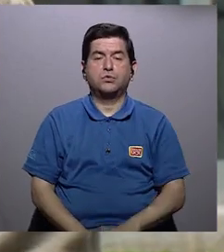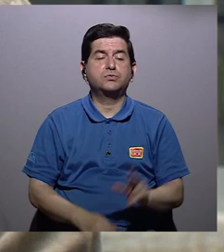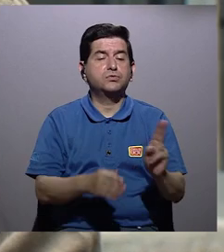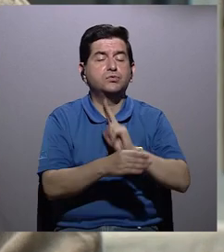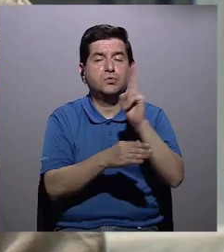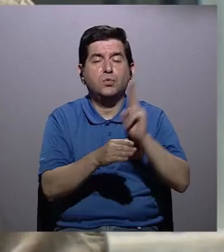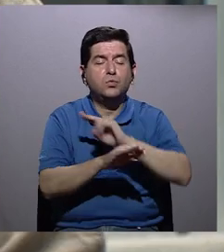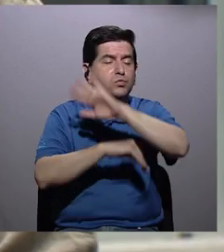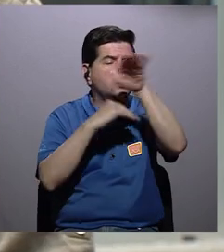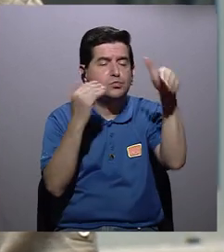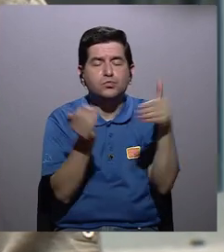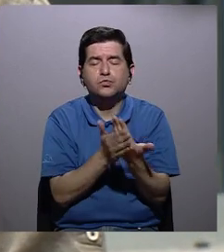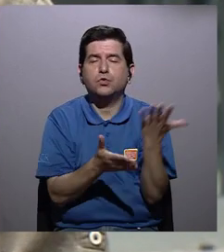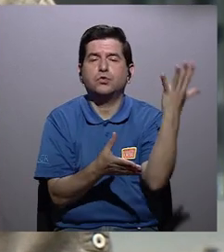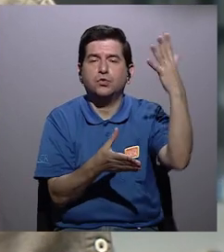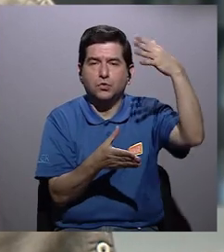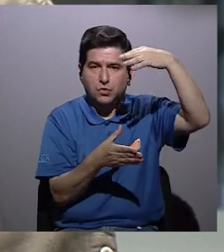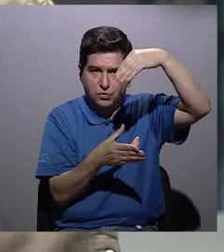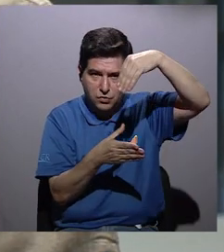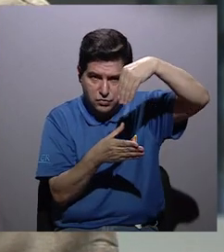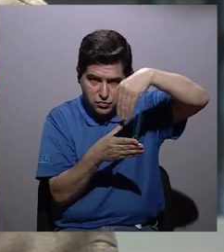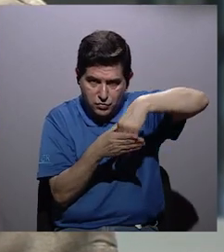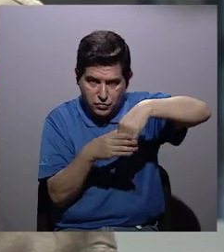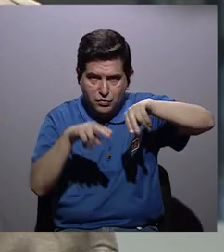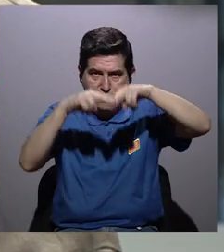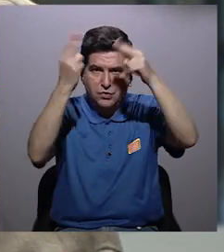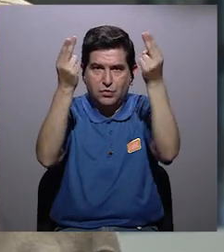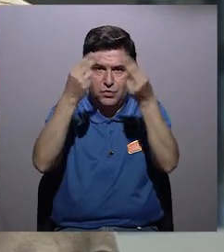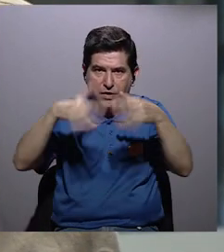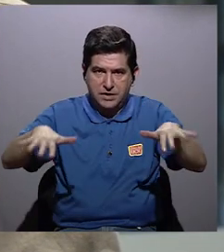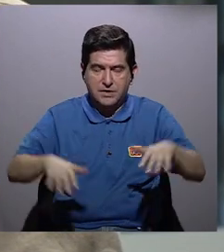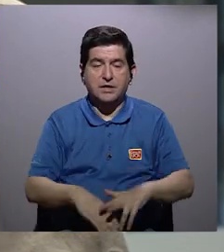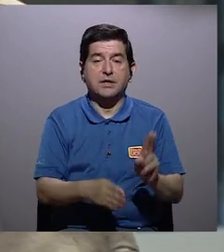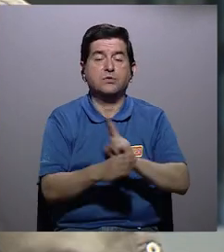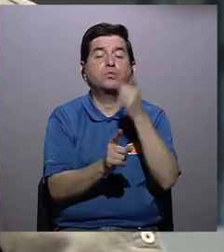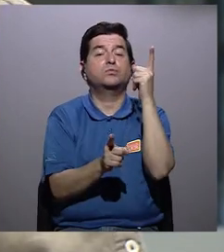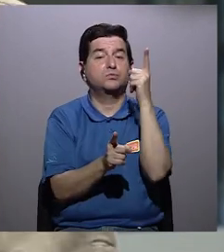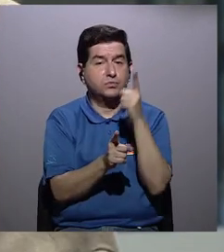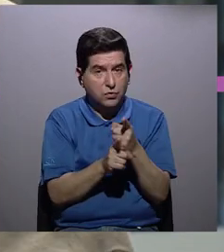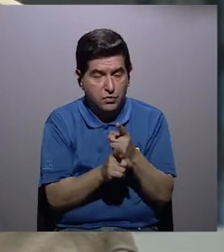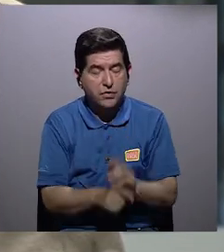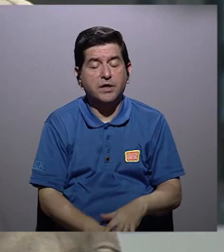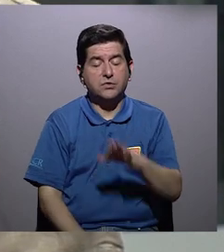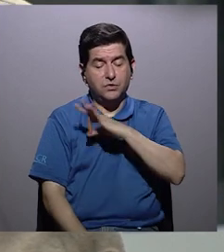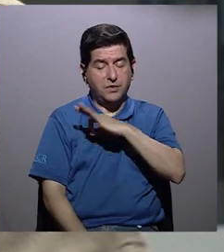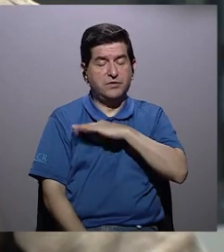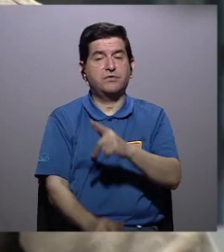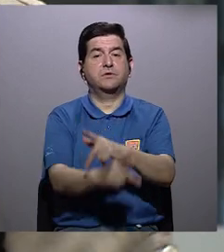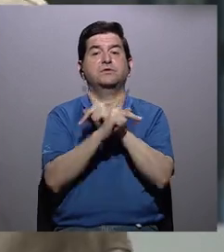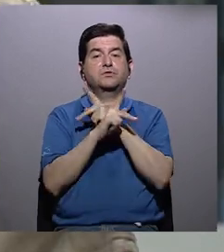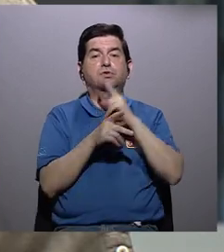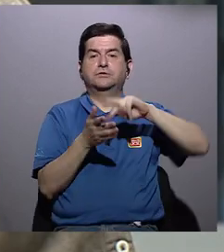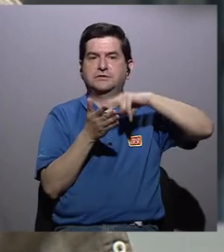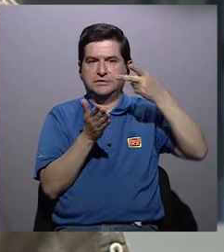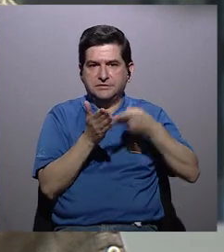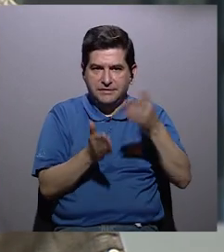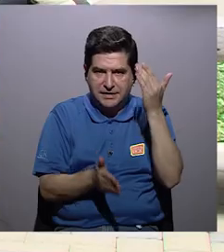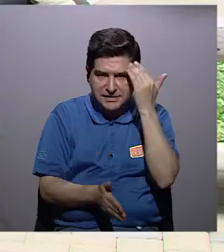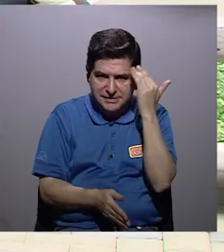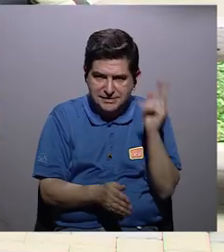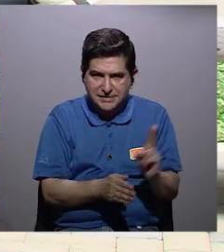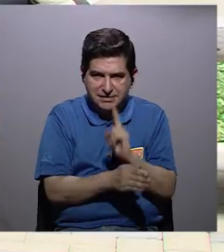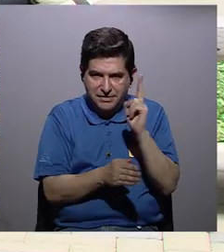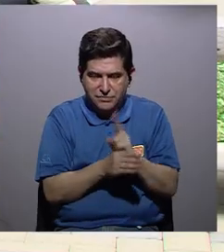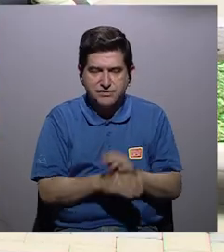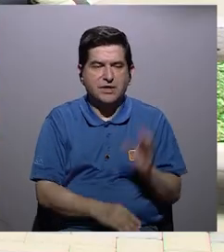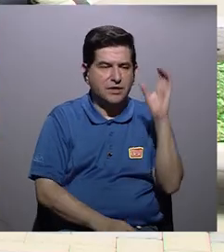del uso de todo lo que tiene que ver con internet, para un uso adecuado, beneficioso, protector, que implica saber cómo usar